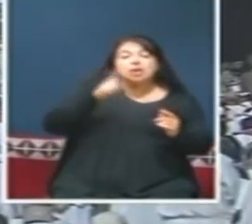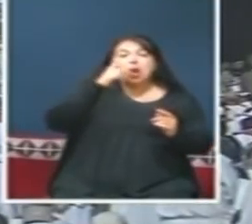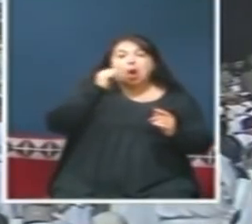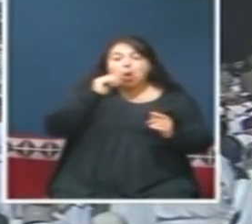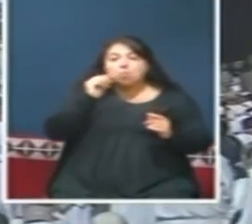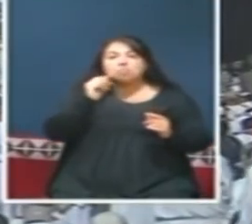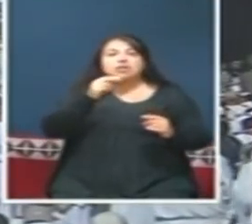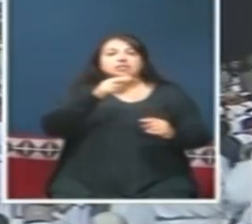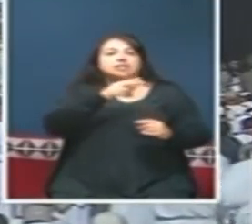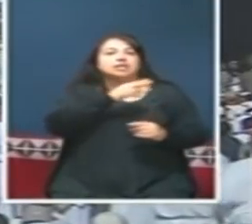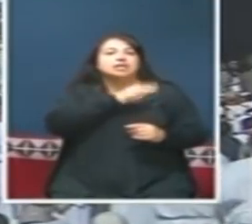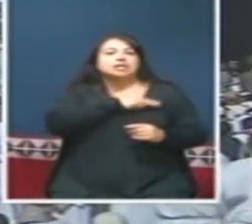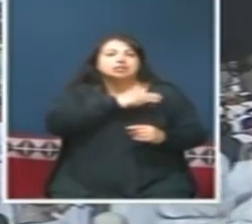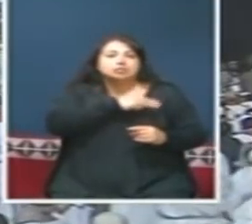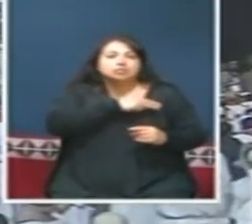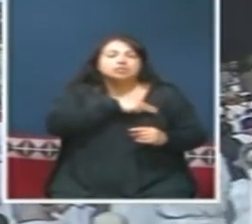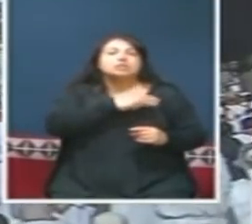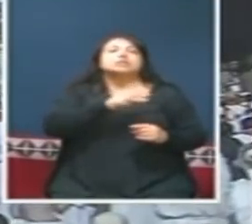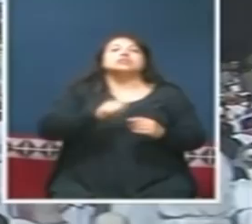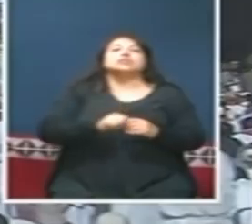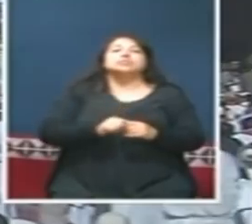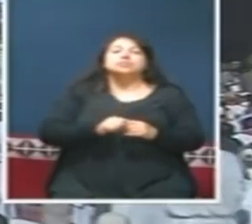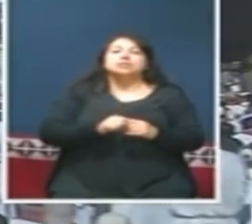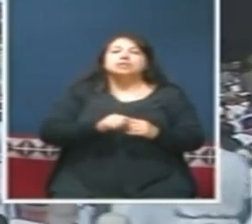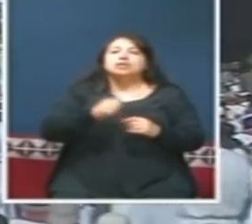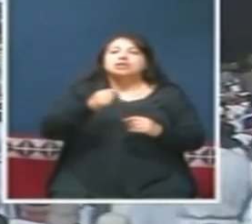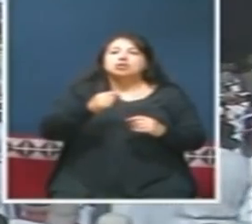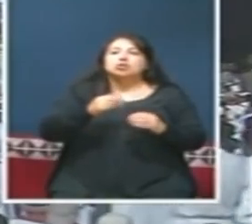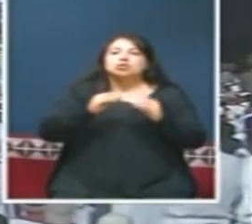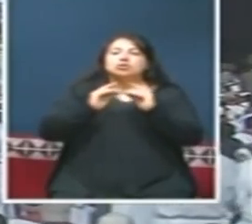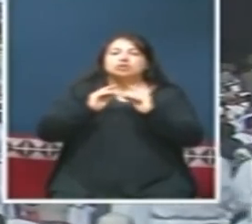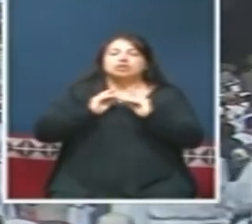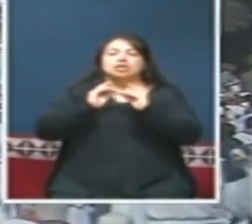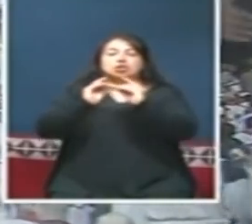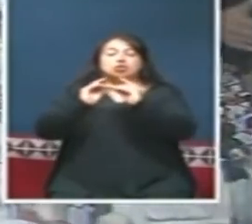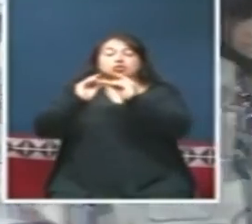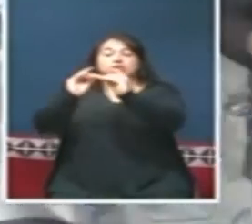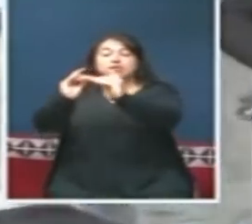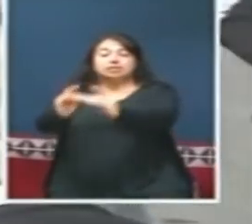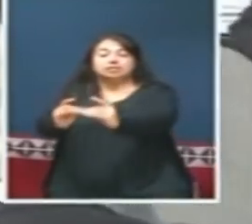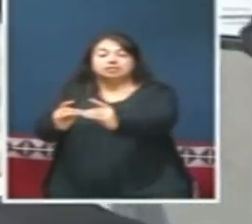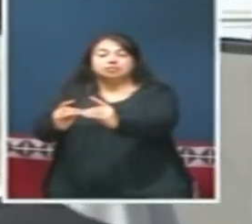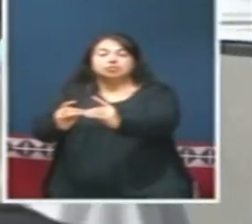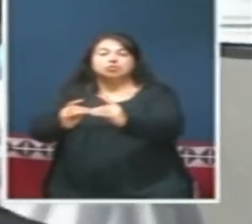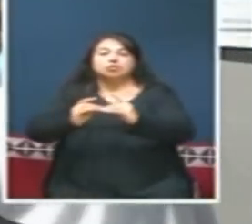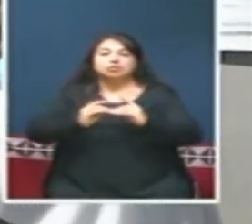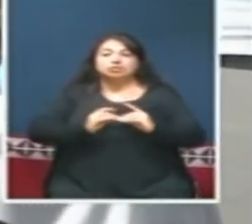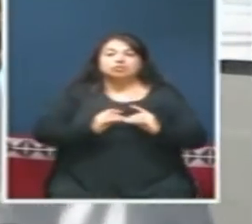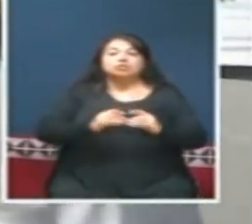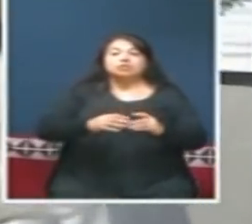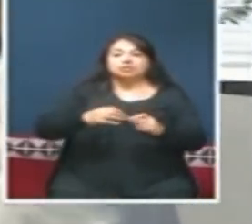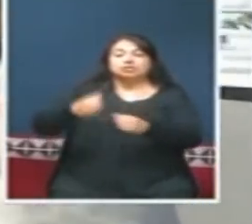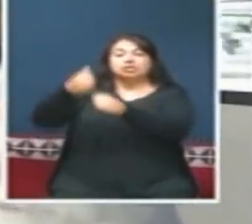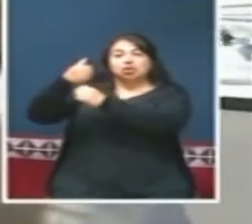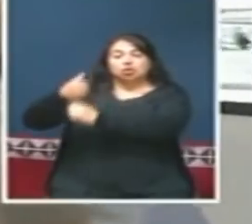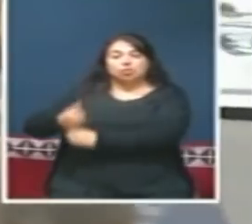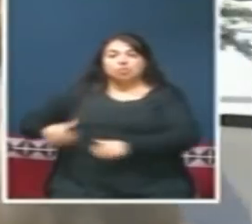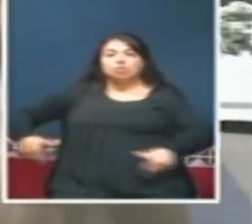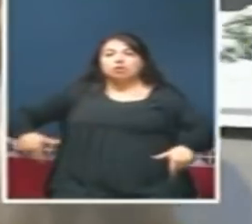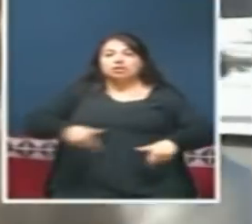de Monseñor Angelelli, de las primeras congregaciones de nuestra iglesia riojana.